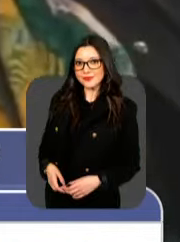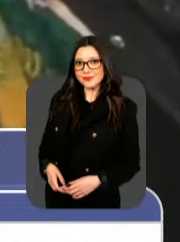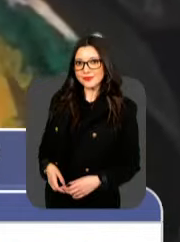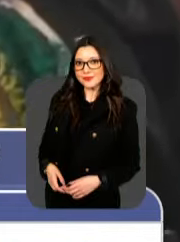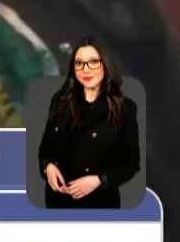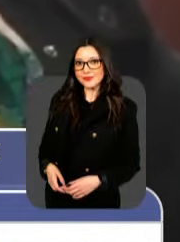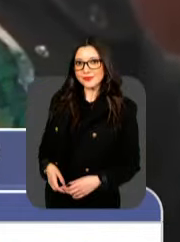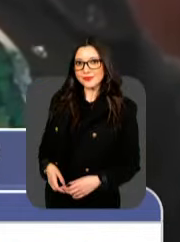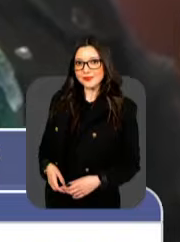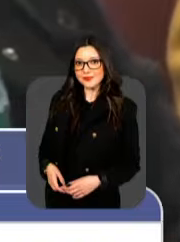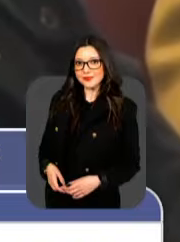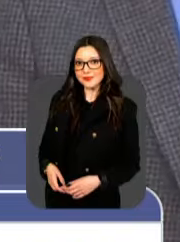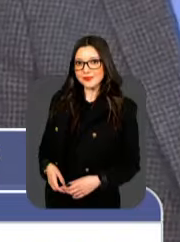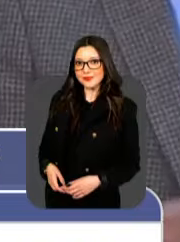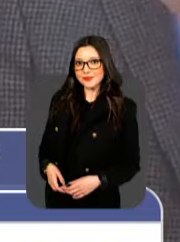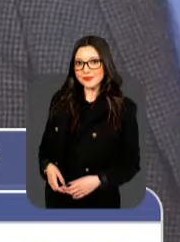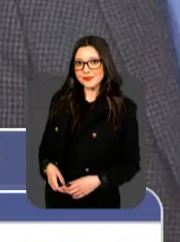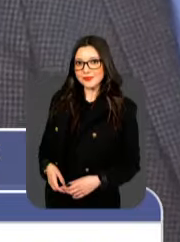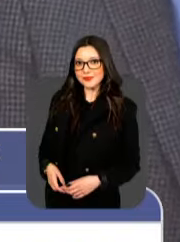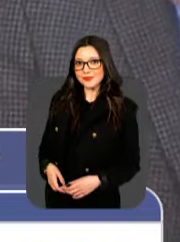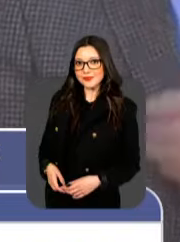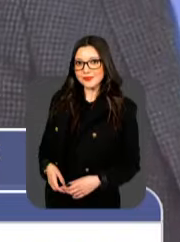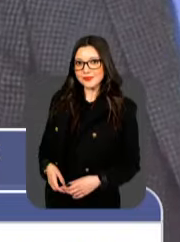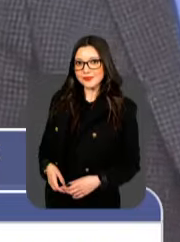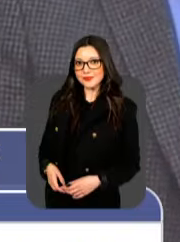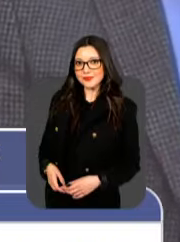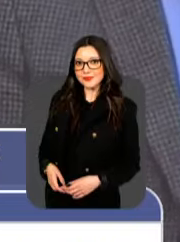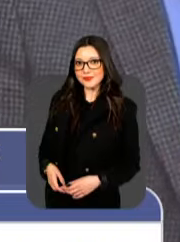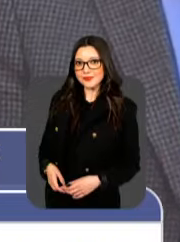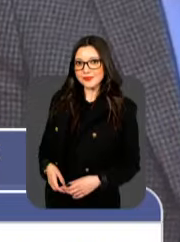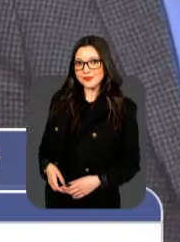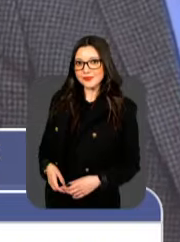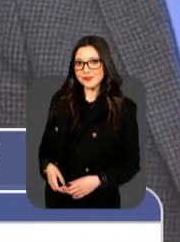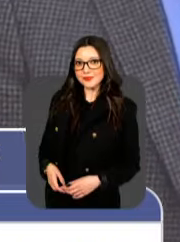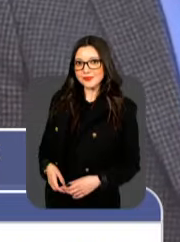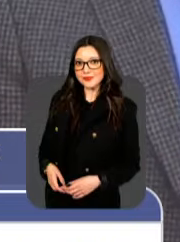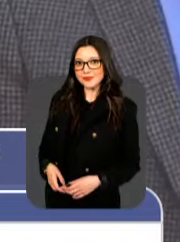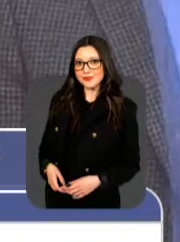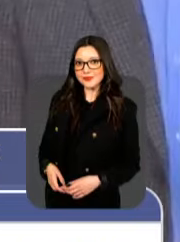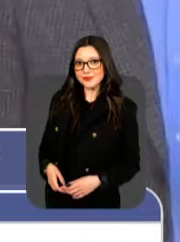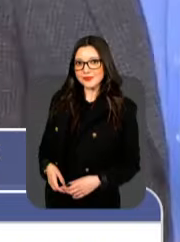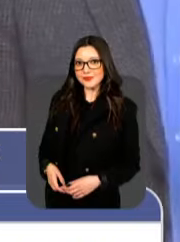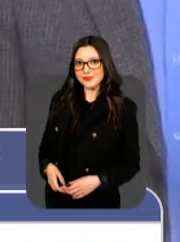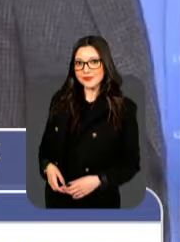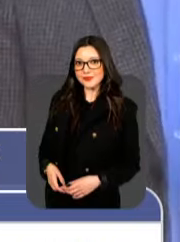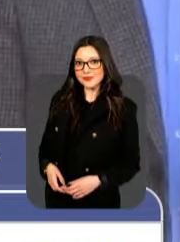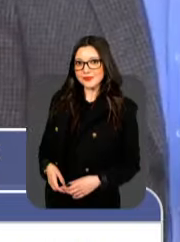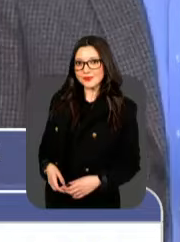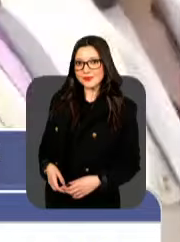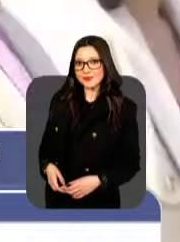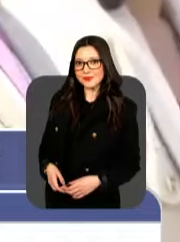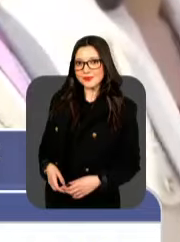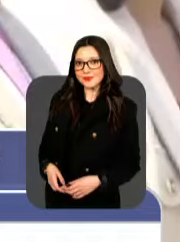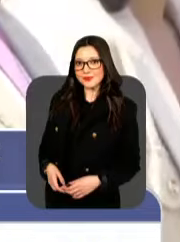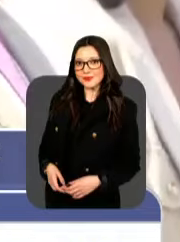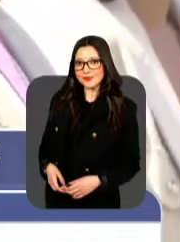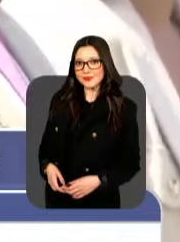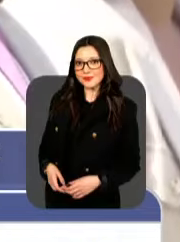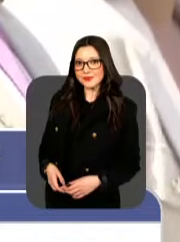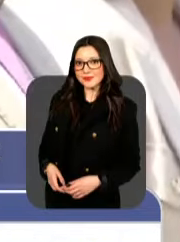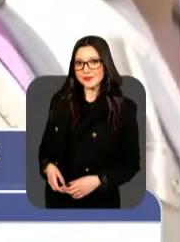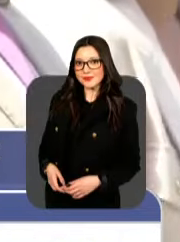subsecretario Luis Cordero. Así que atención con esas declaraciones. Sí, vamos a estar también con esas declaraciones apenas se produzcan. Estamos atentos también a